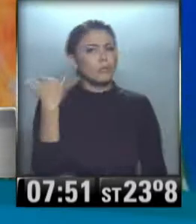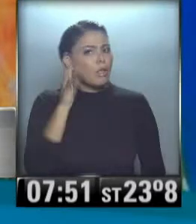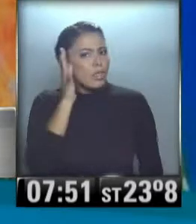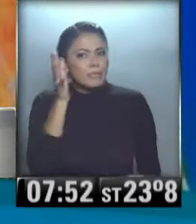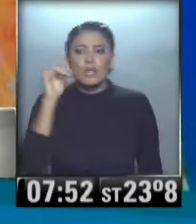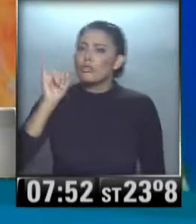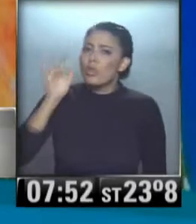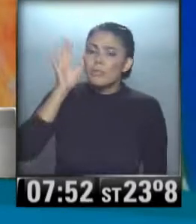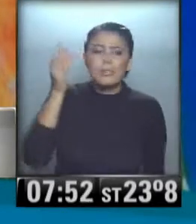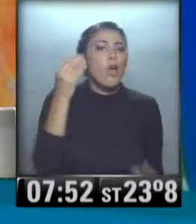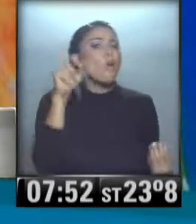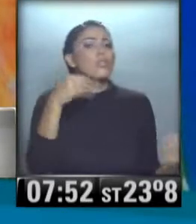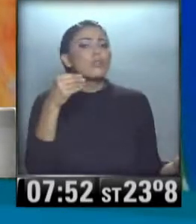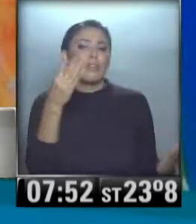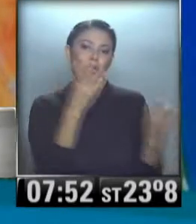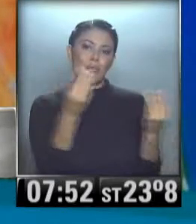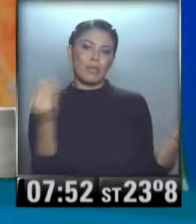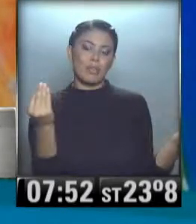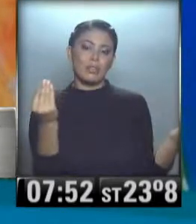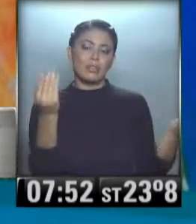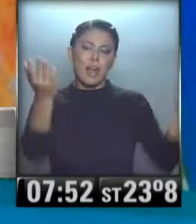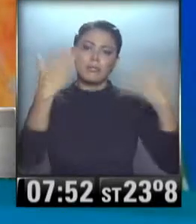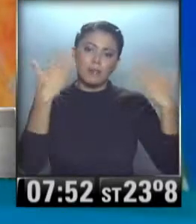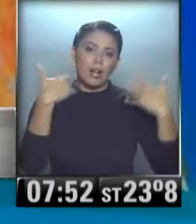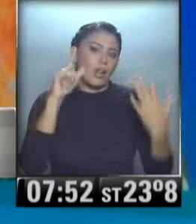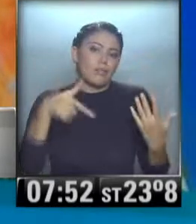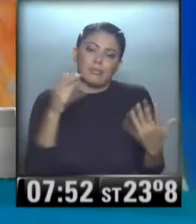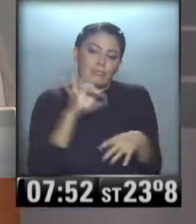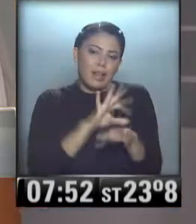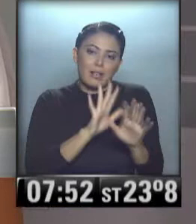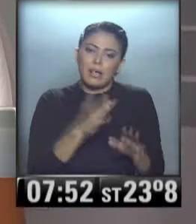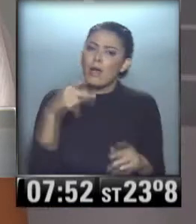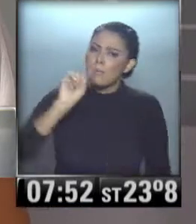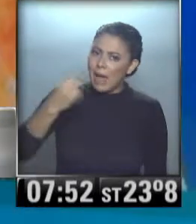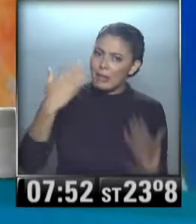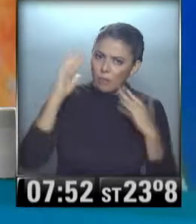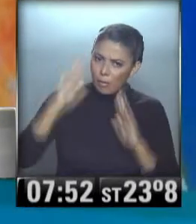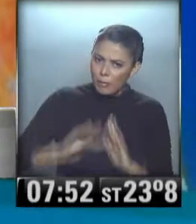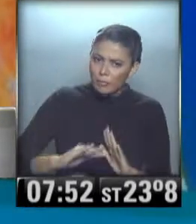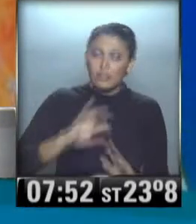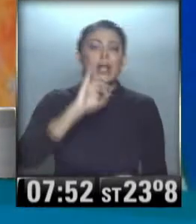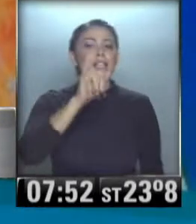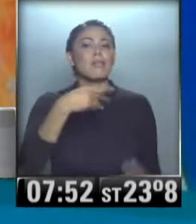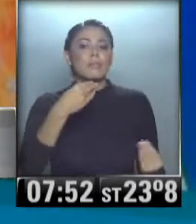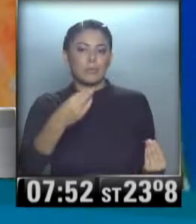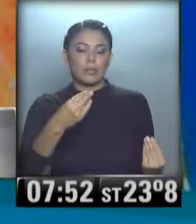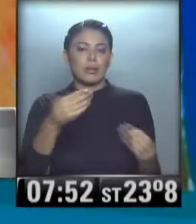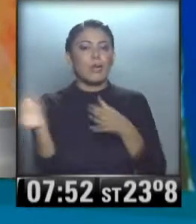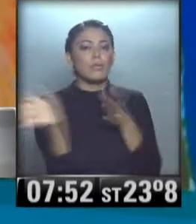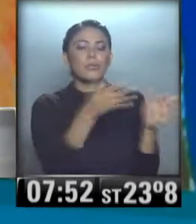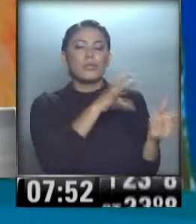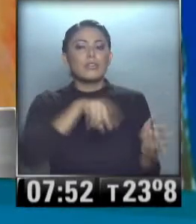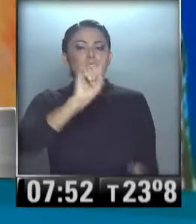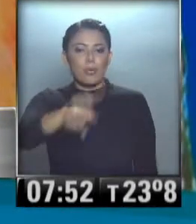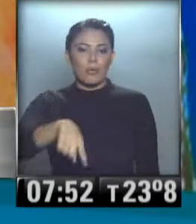Muchísimos. ¿Viste? Porque muchísimo. Hay mucha humedad. Y altas temperaturas, chao. Bueno, ¿baja la temperatura mañana? Para mañana con viento sur. Entra el frío que